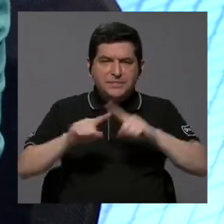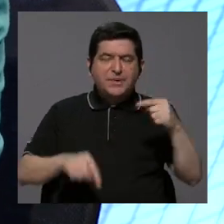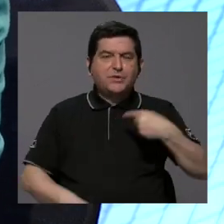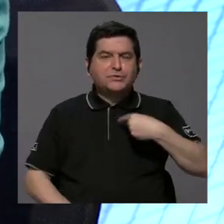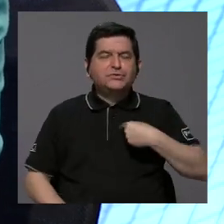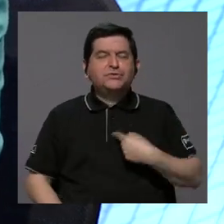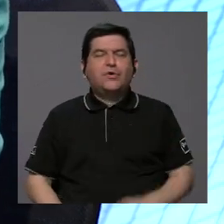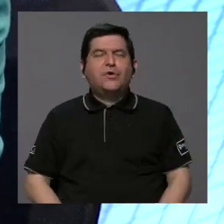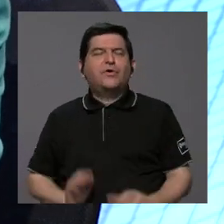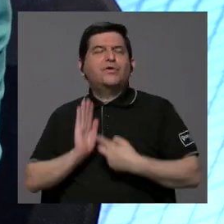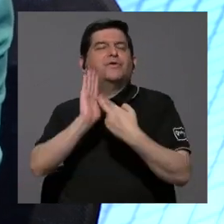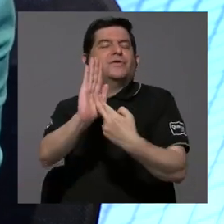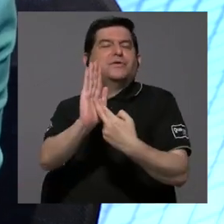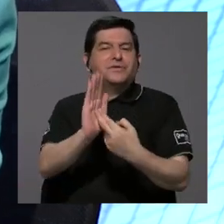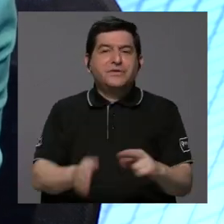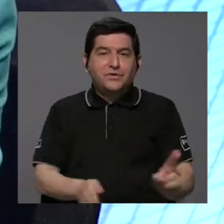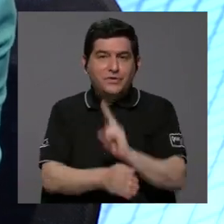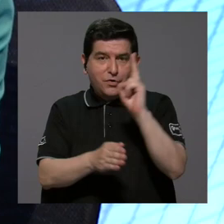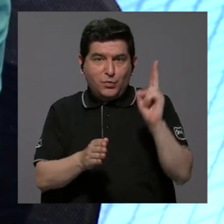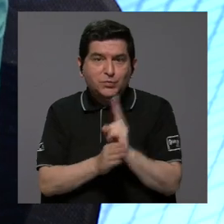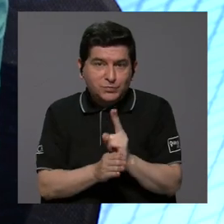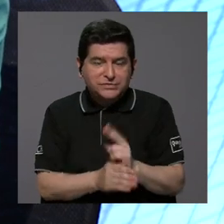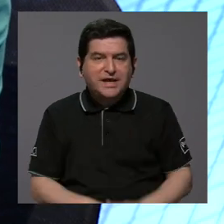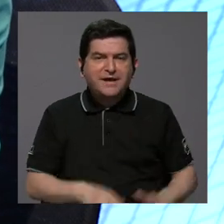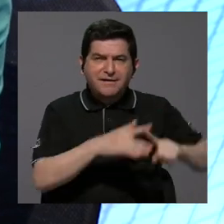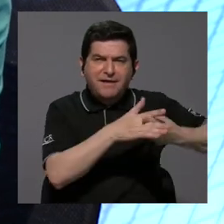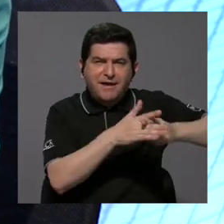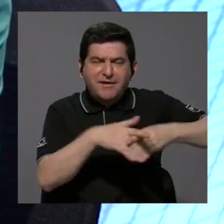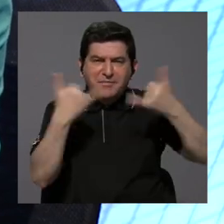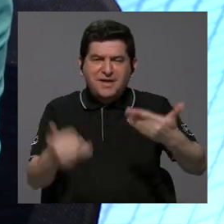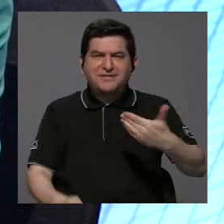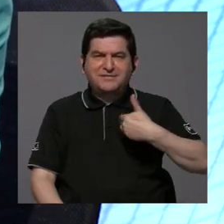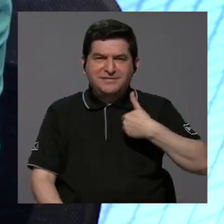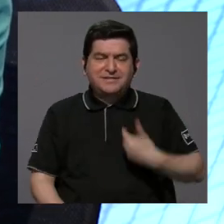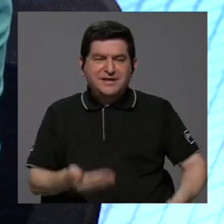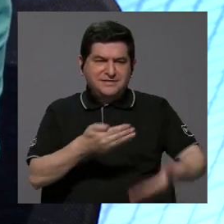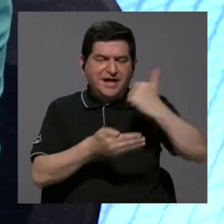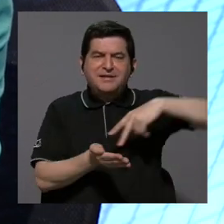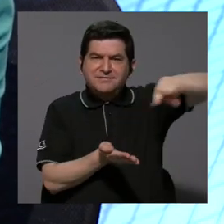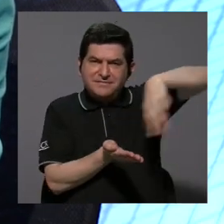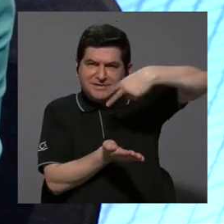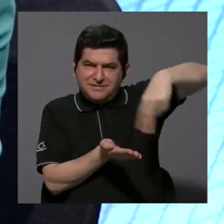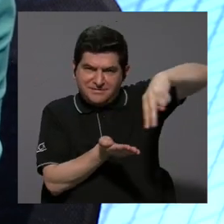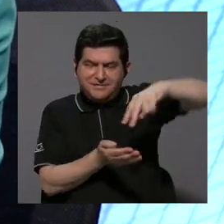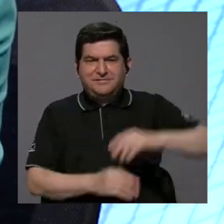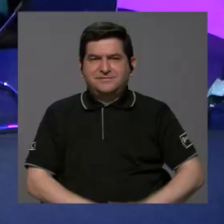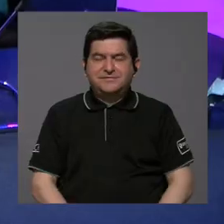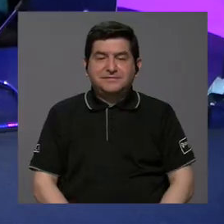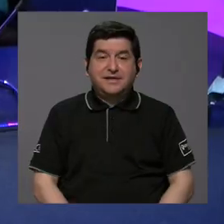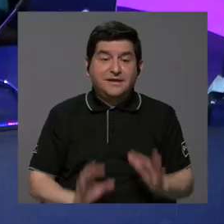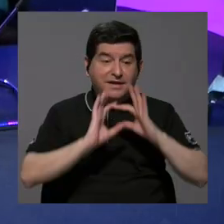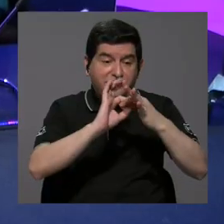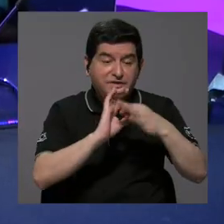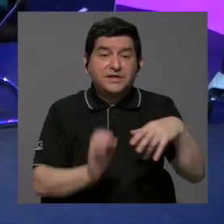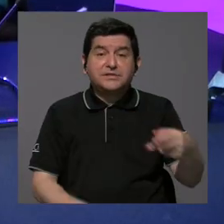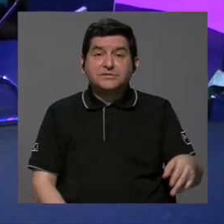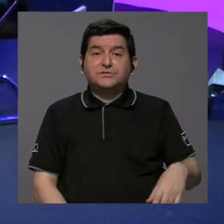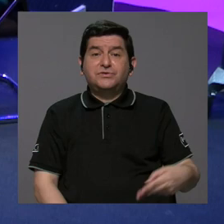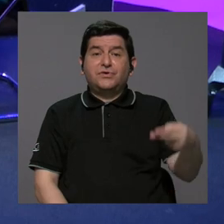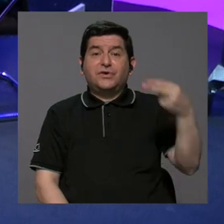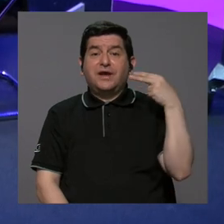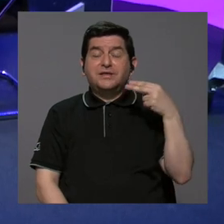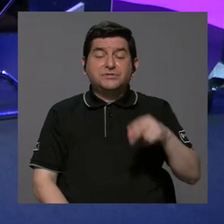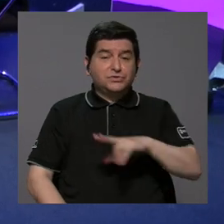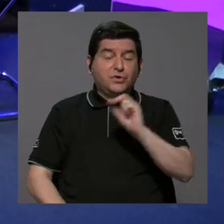historia las herramientas que ya traía de la danza en función de la historia en función